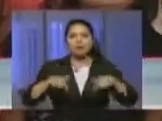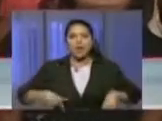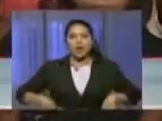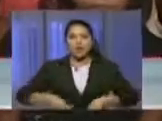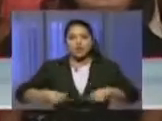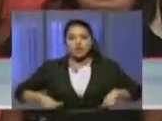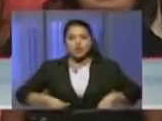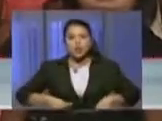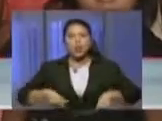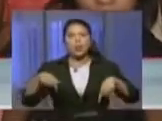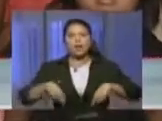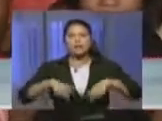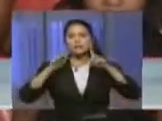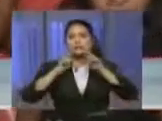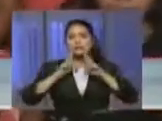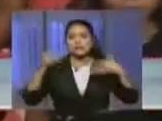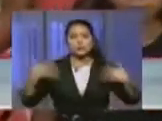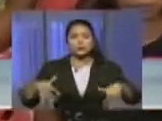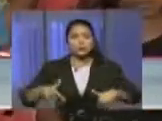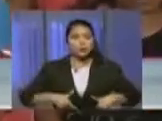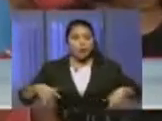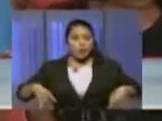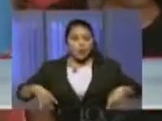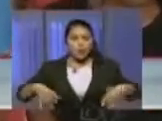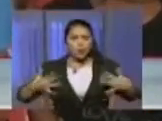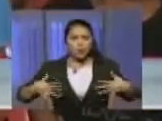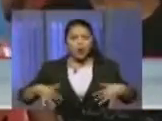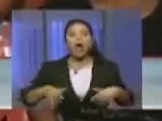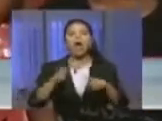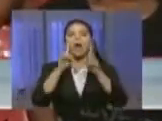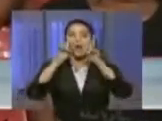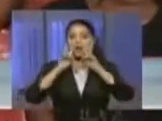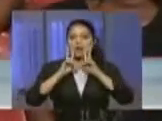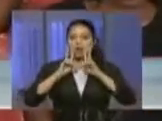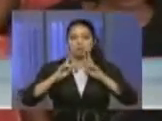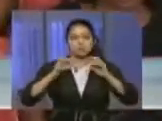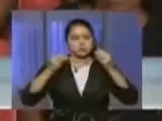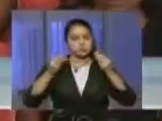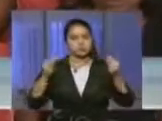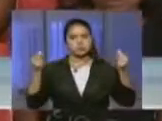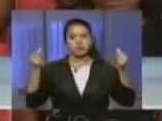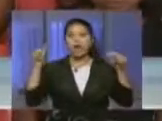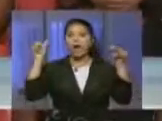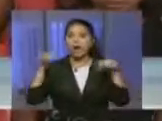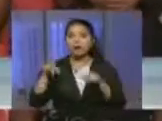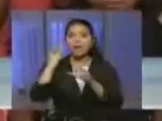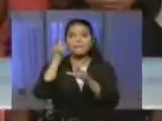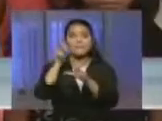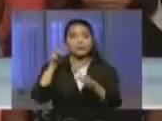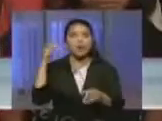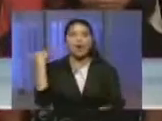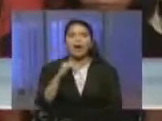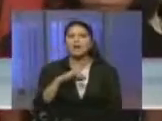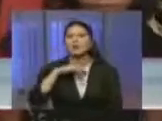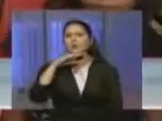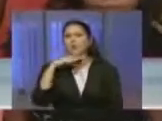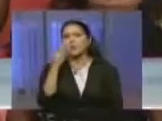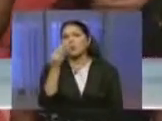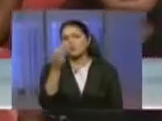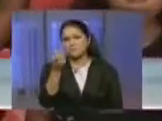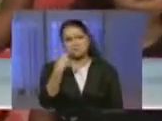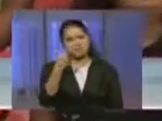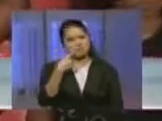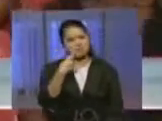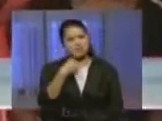sufren muchas personas porque por aquí el estado amazonas tenemos bastante medicina por